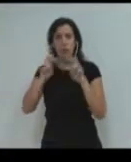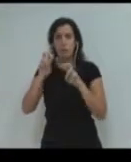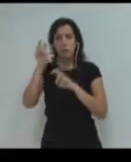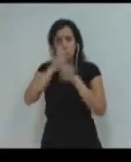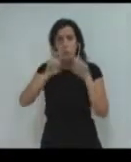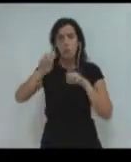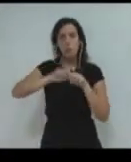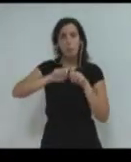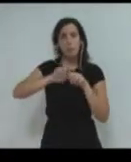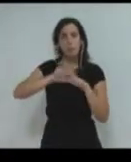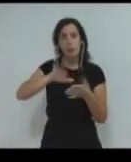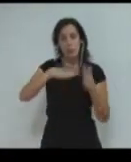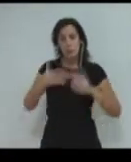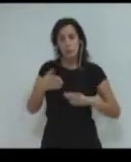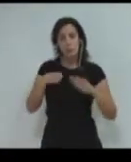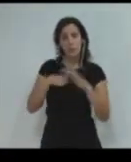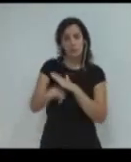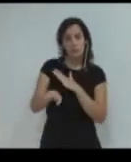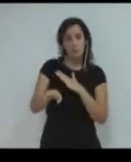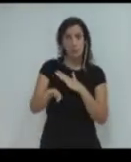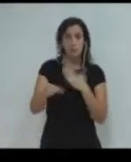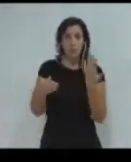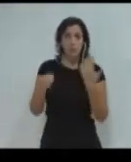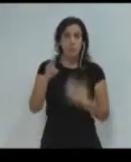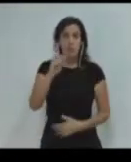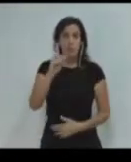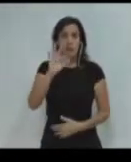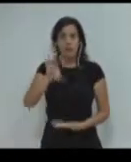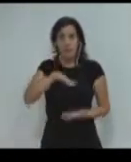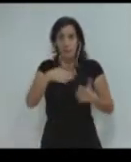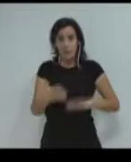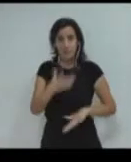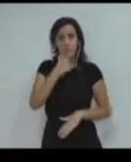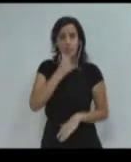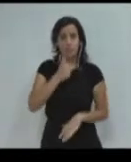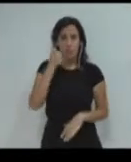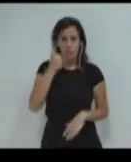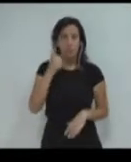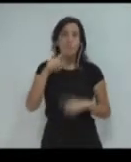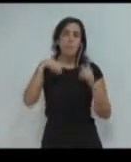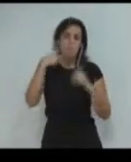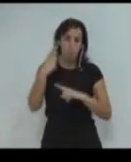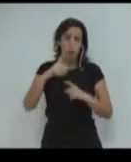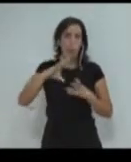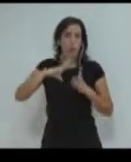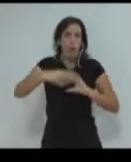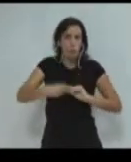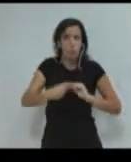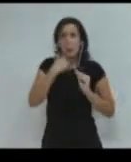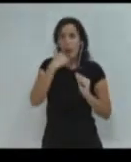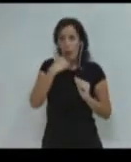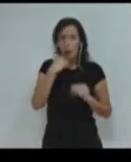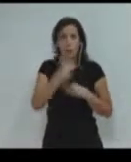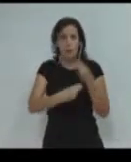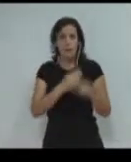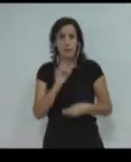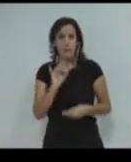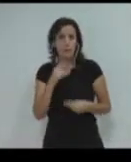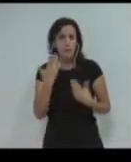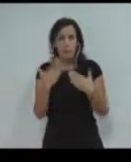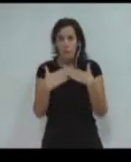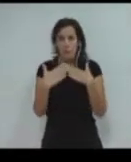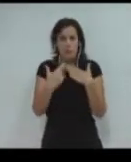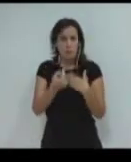hacerlo accesible y que en la conversión a PDF Sea más- sea más fácil. más Ahí luego hay que hacer algún ajuste, pero mínimo